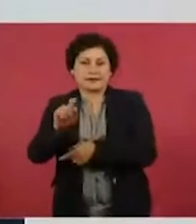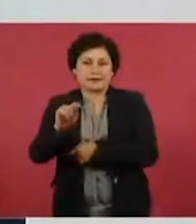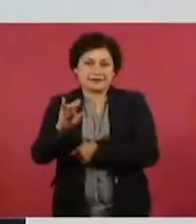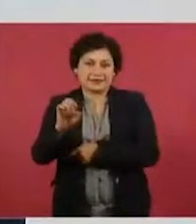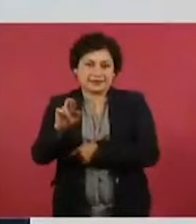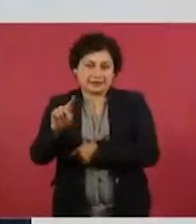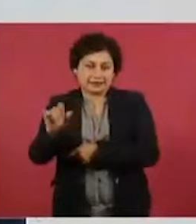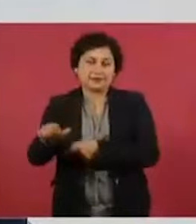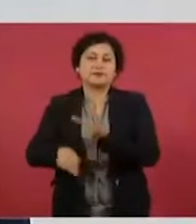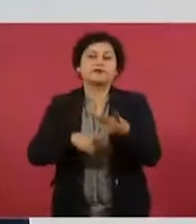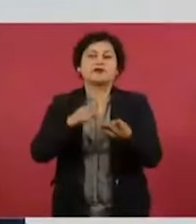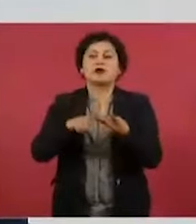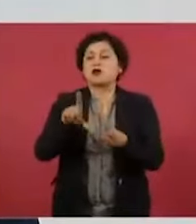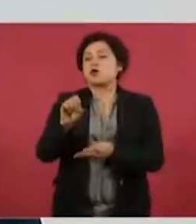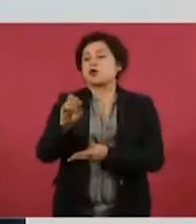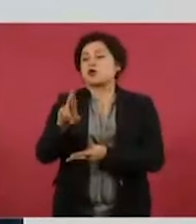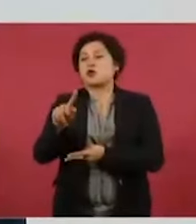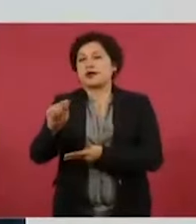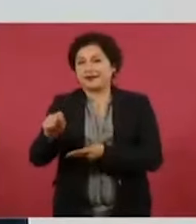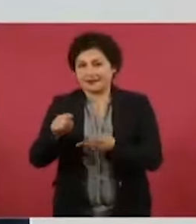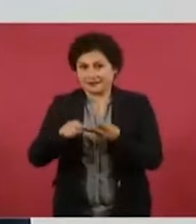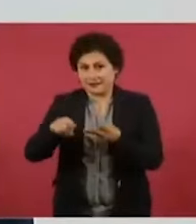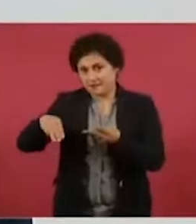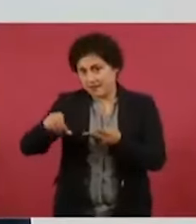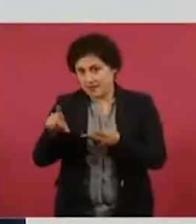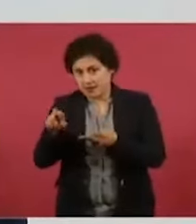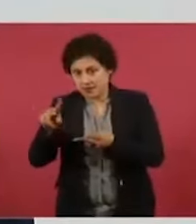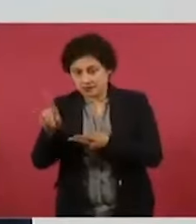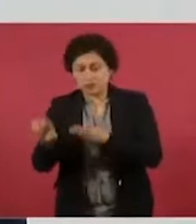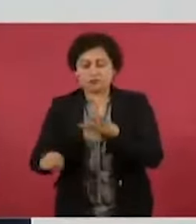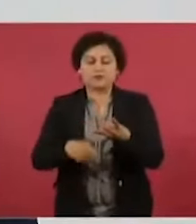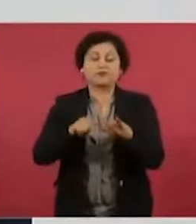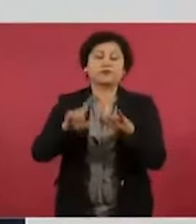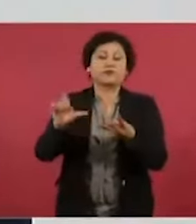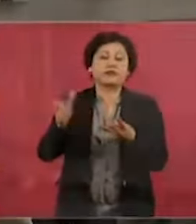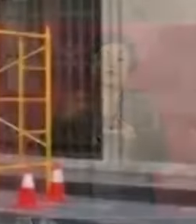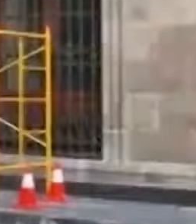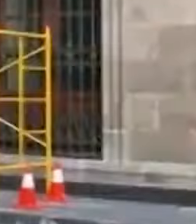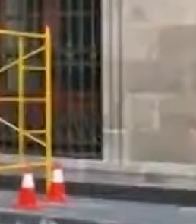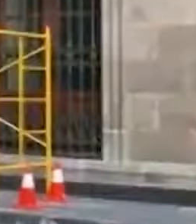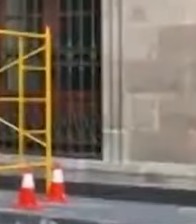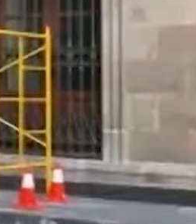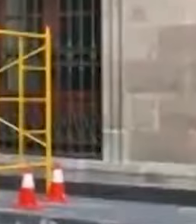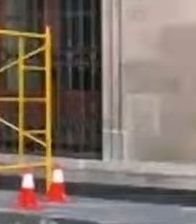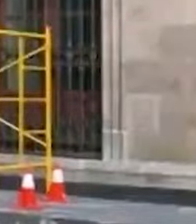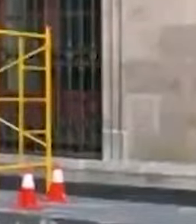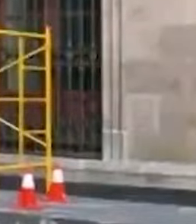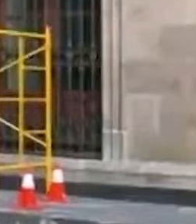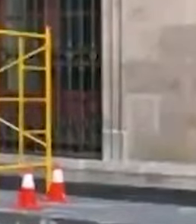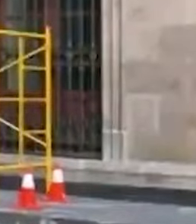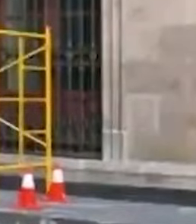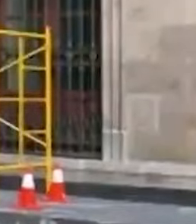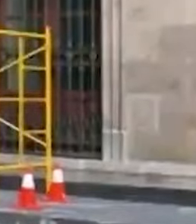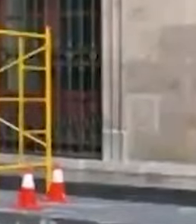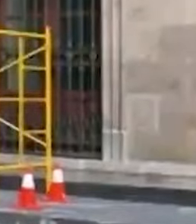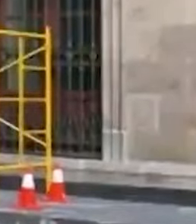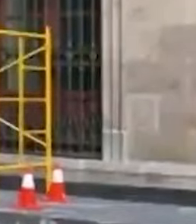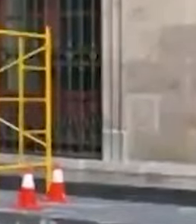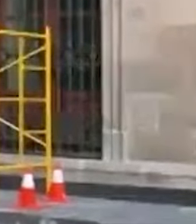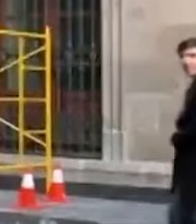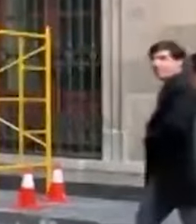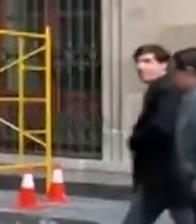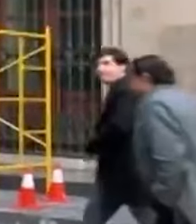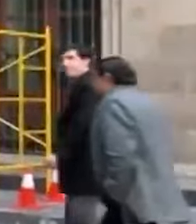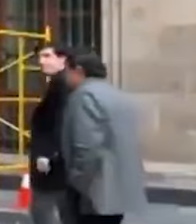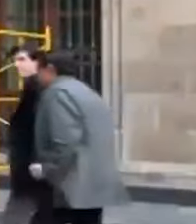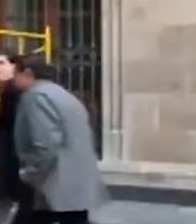medio millón, más de medio millón de pesos al mes. Jorge Armando, al final de la conferencia matutina, empezaron a saltar muchas preguntas